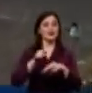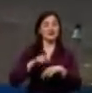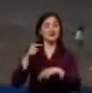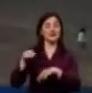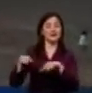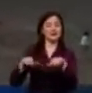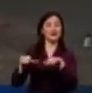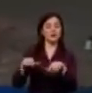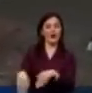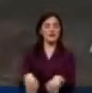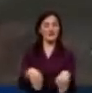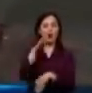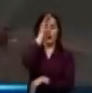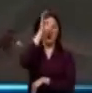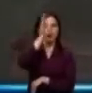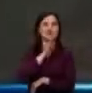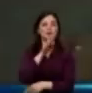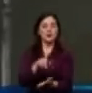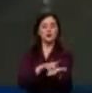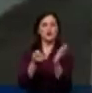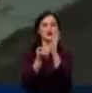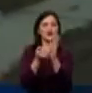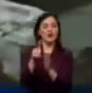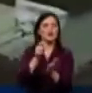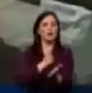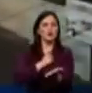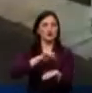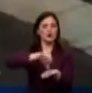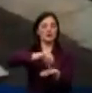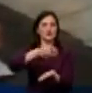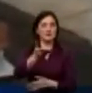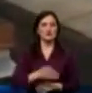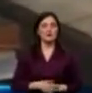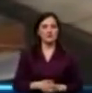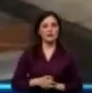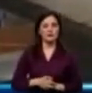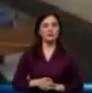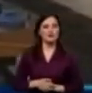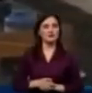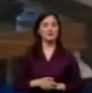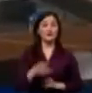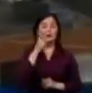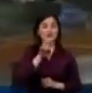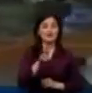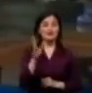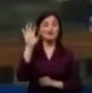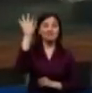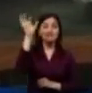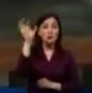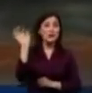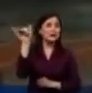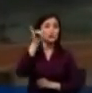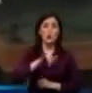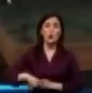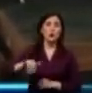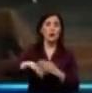que se usa mucho para las actividades culturales de esta ciudad. Ahí tenemos imágenes también, vean ustedes, el clima es el mismo en